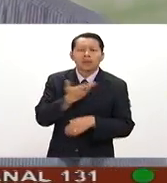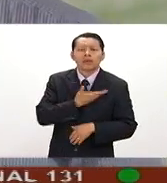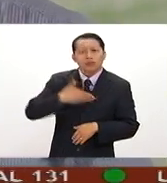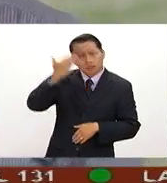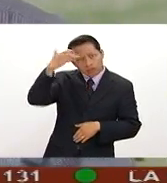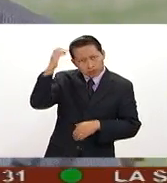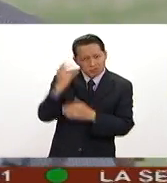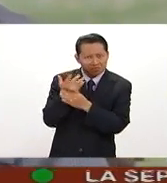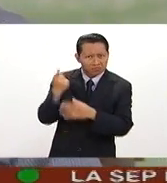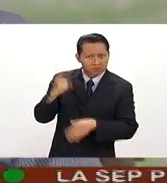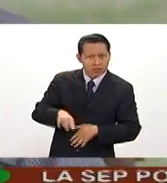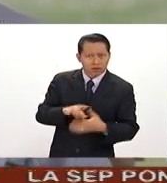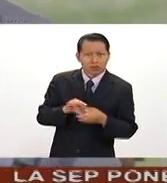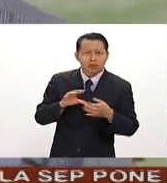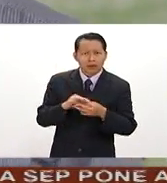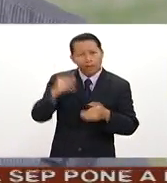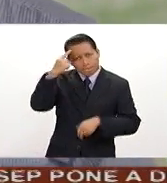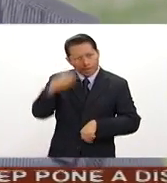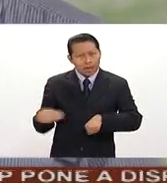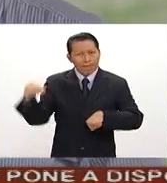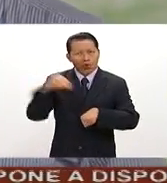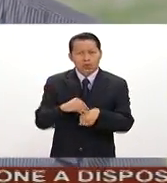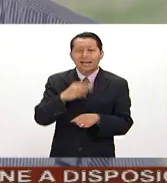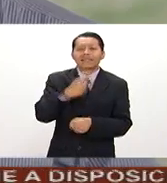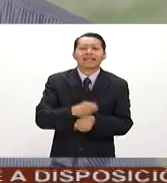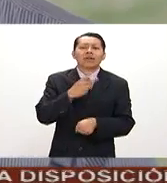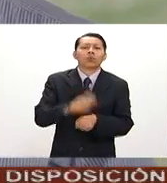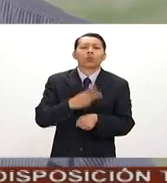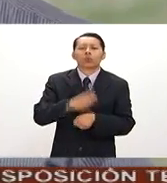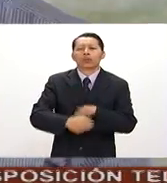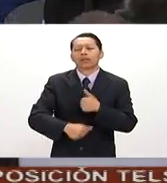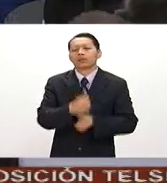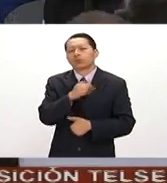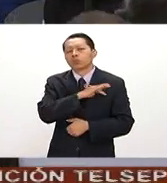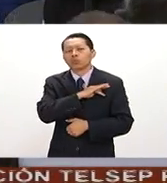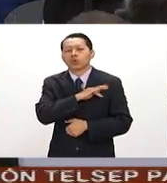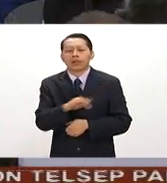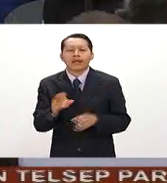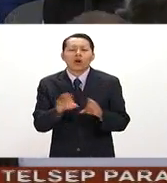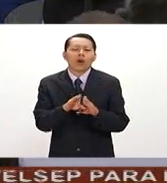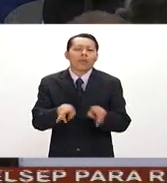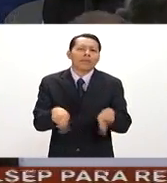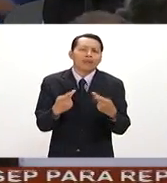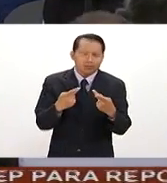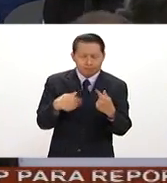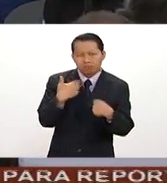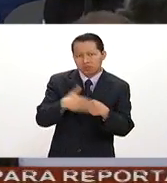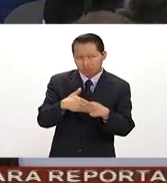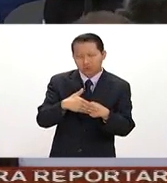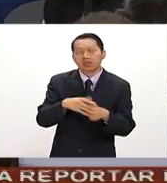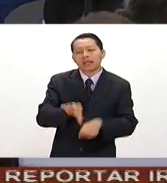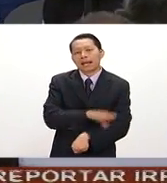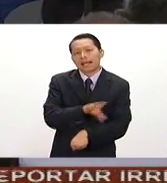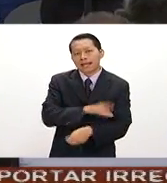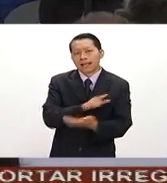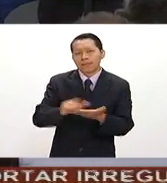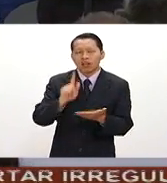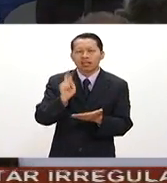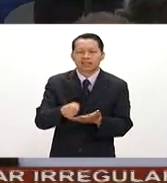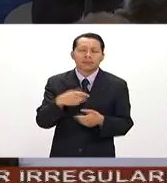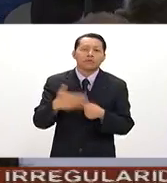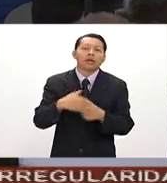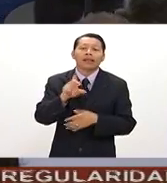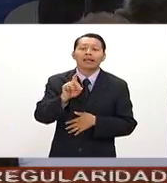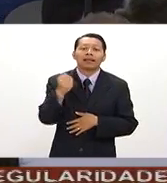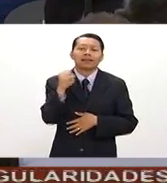presidente en la implementación de la segunda subasta de energías limpias que se llevará a cabo el próximo 30 de